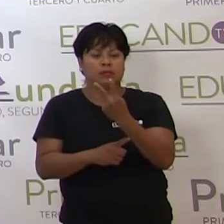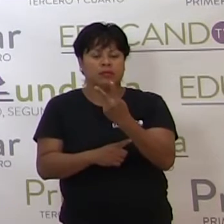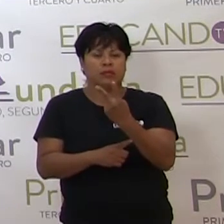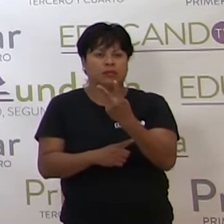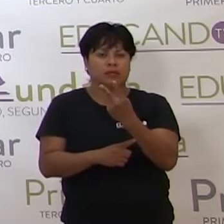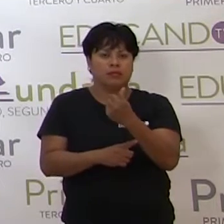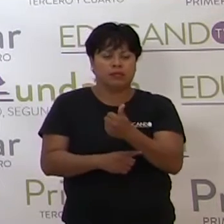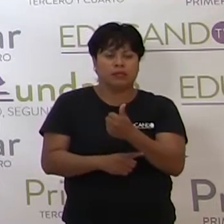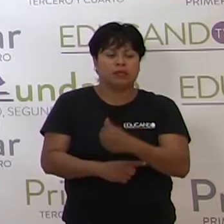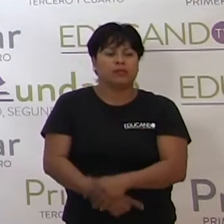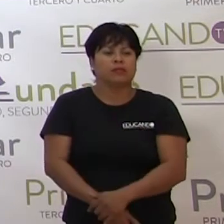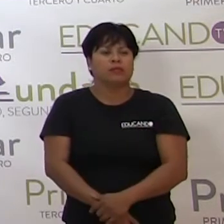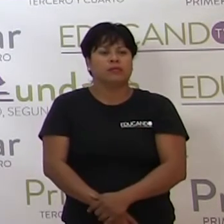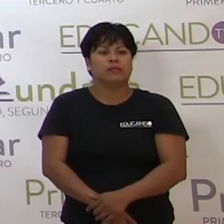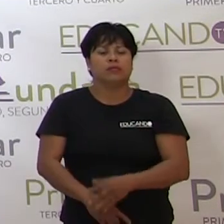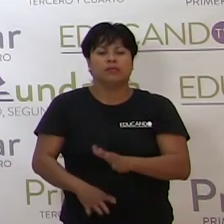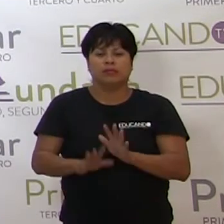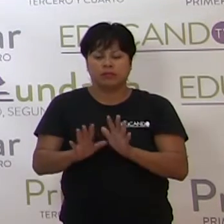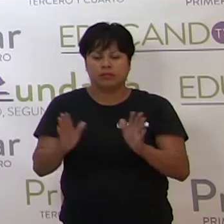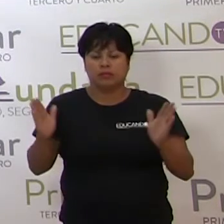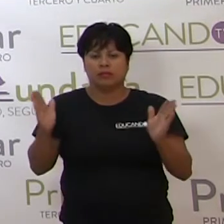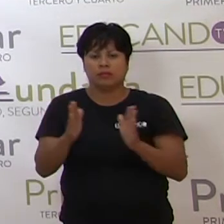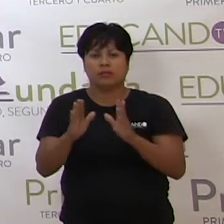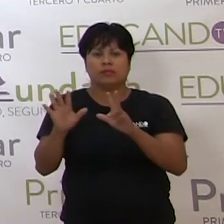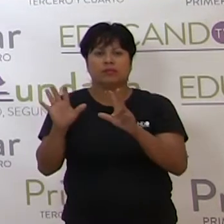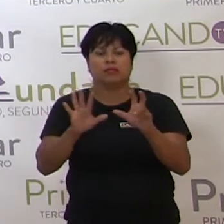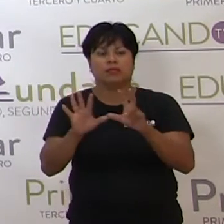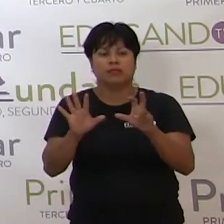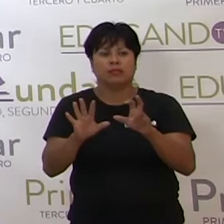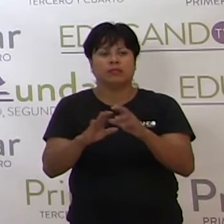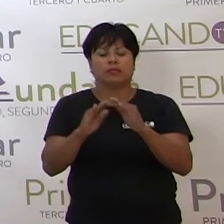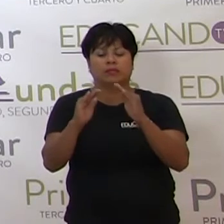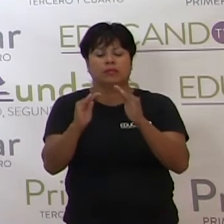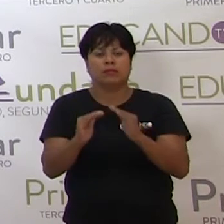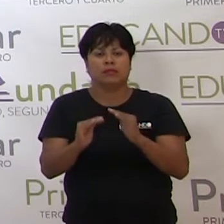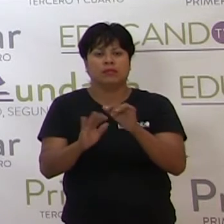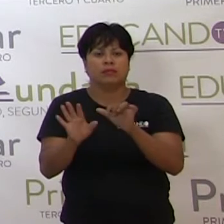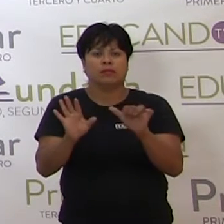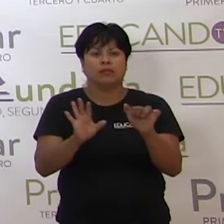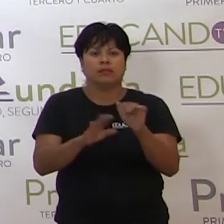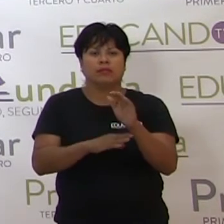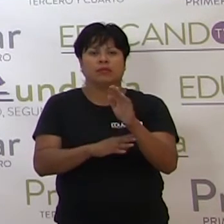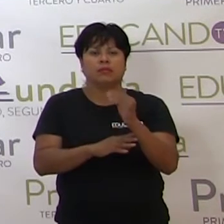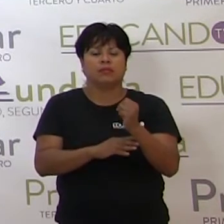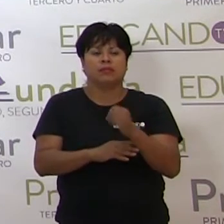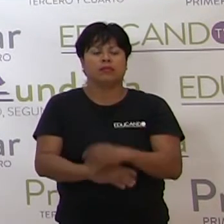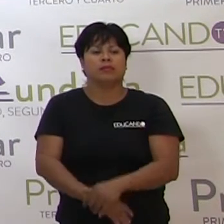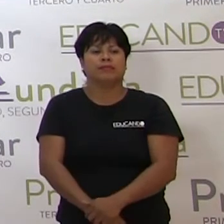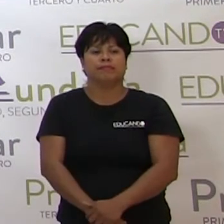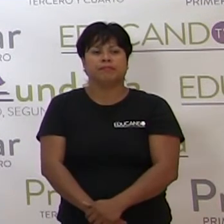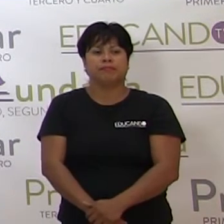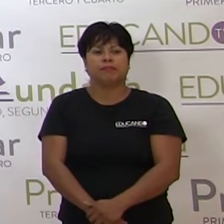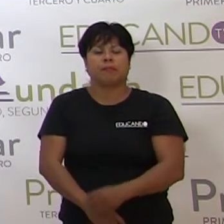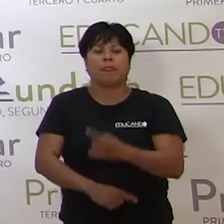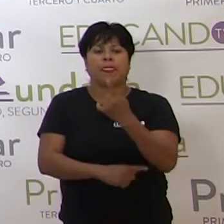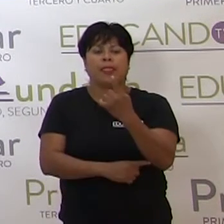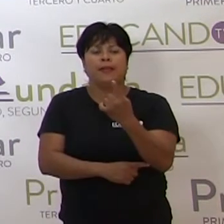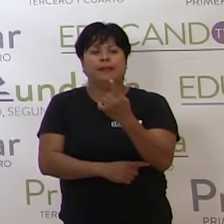6. Se los voy a restar a 800 menos 609.